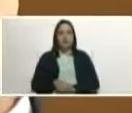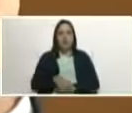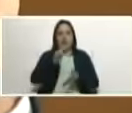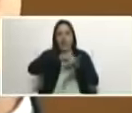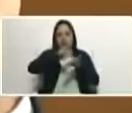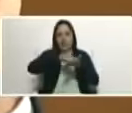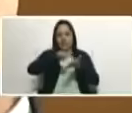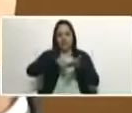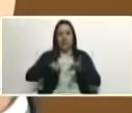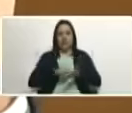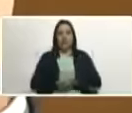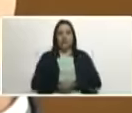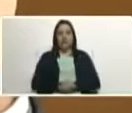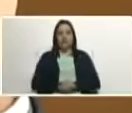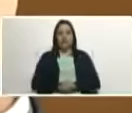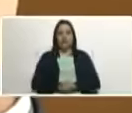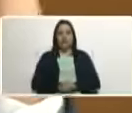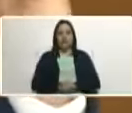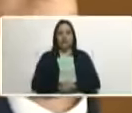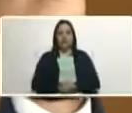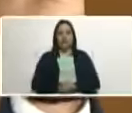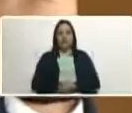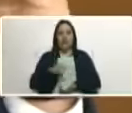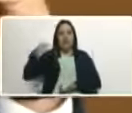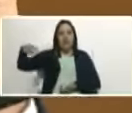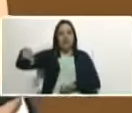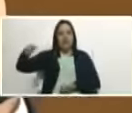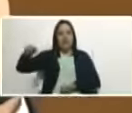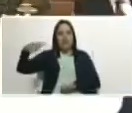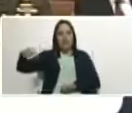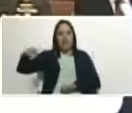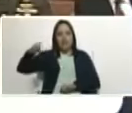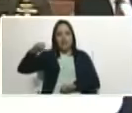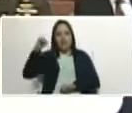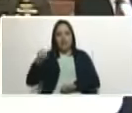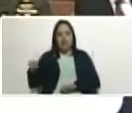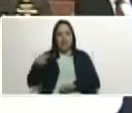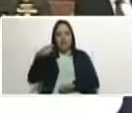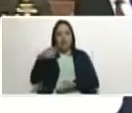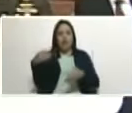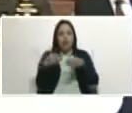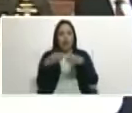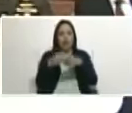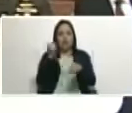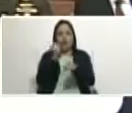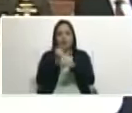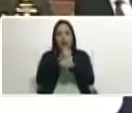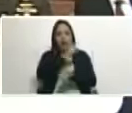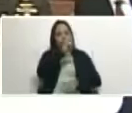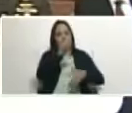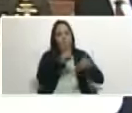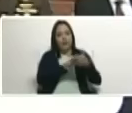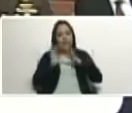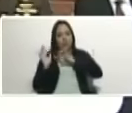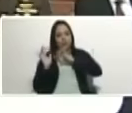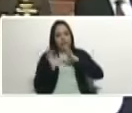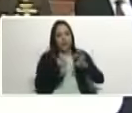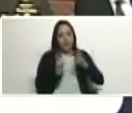escritor Alfred Nazaret Ñáñez, un equipo de trabajo completo,